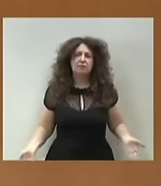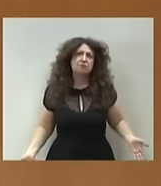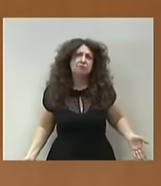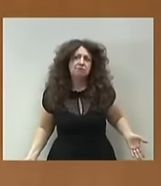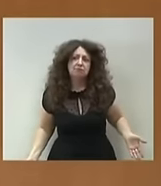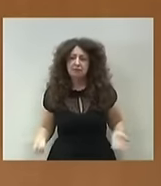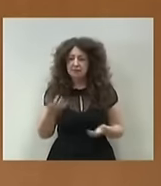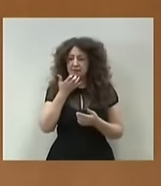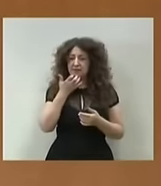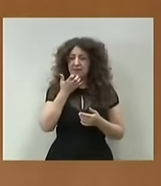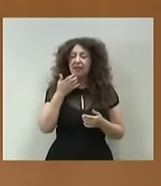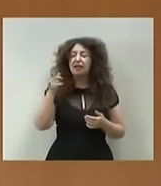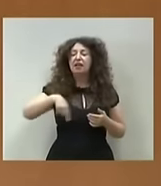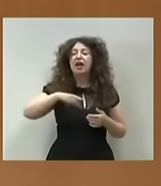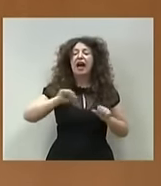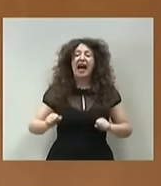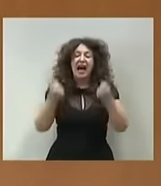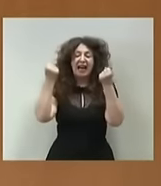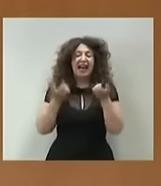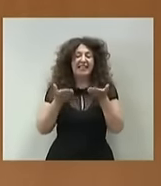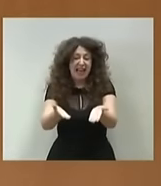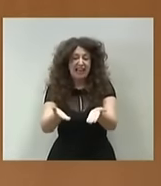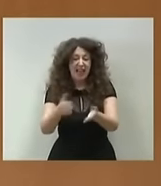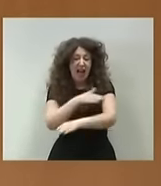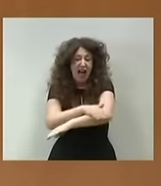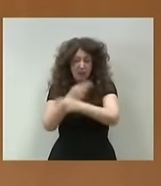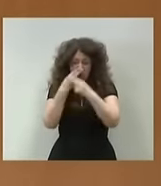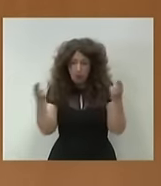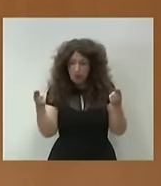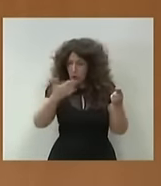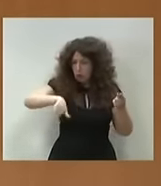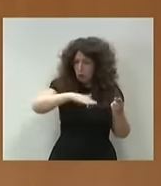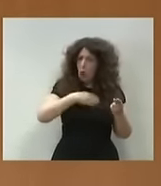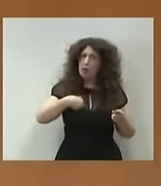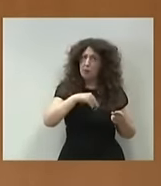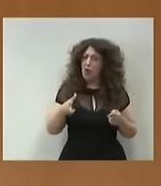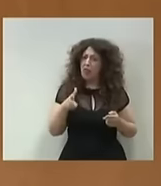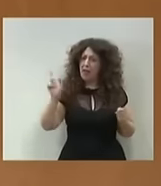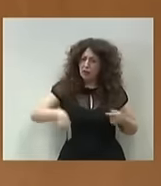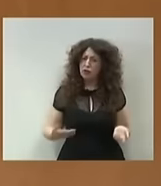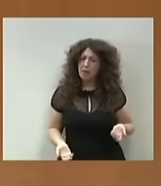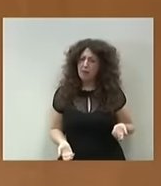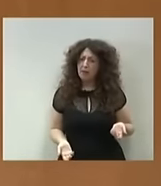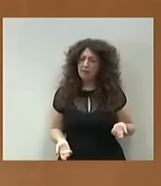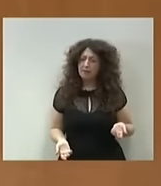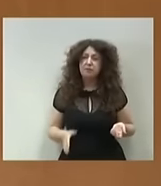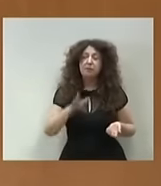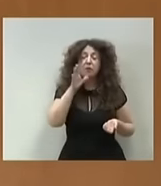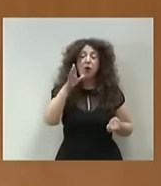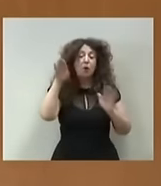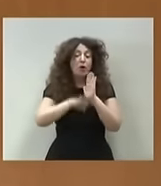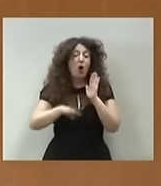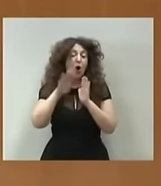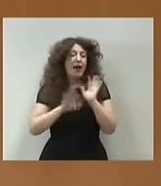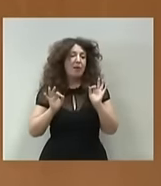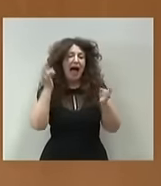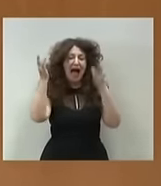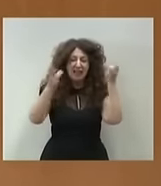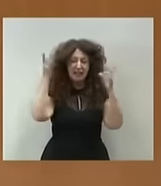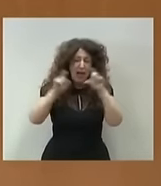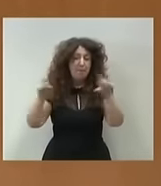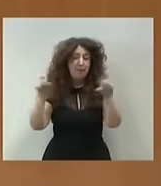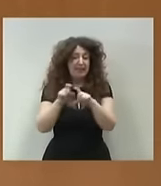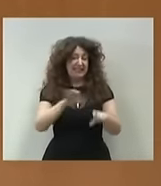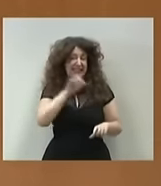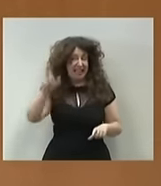bien, simplemente hayan sido rescatadas por la administración pública. Todos los españoles tenemos derecho a eso. Porque, mire, el software de la actividad empresarial de la